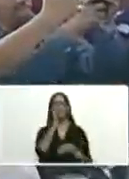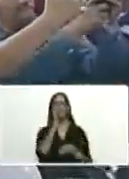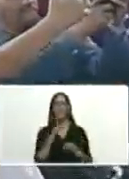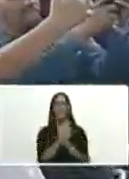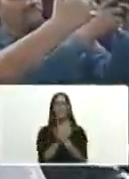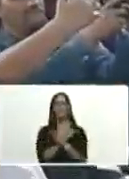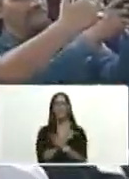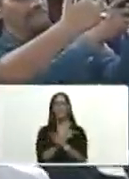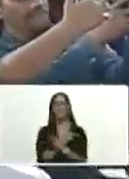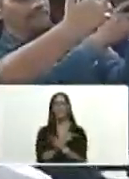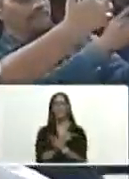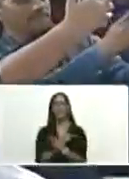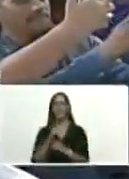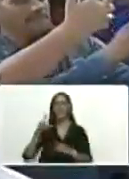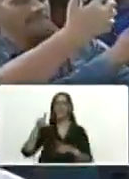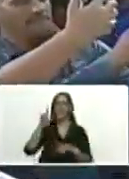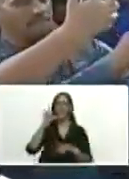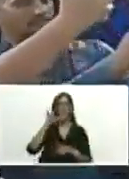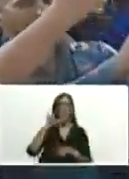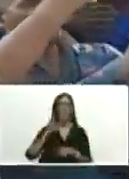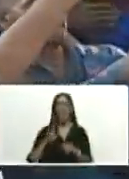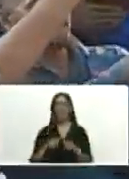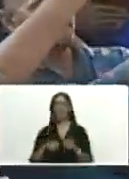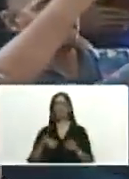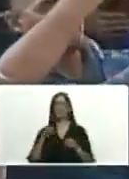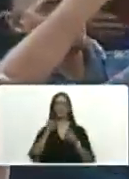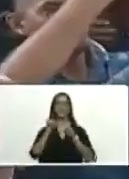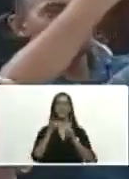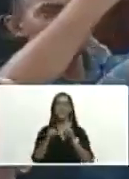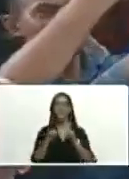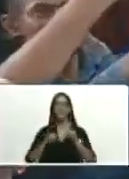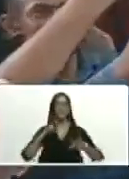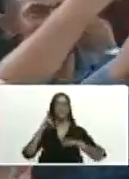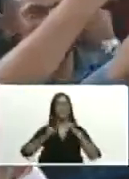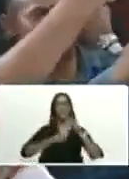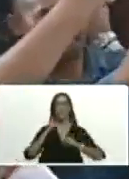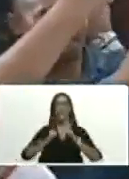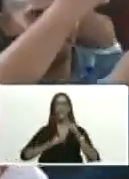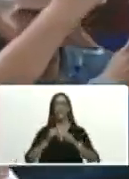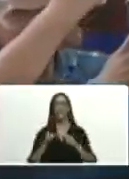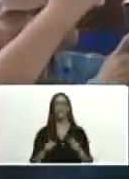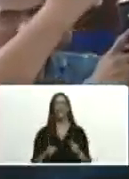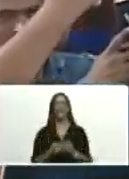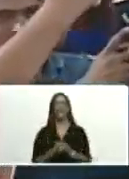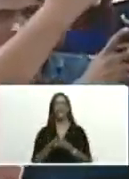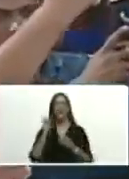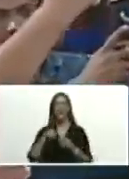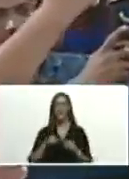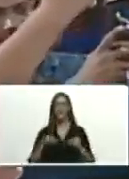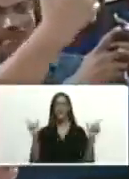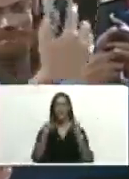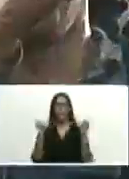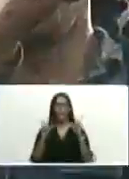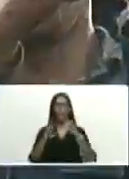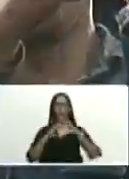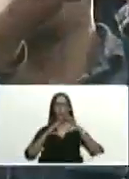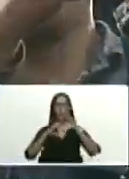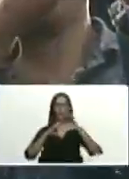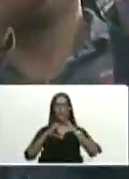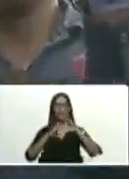Instagram periscope YouTube Twitter y por los medios de comunicación